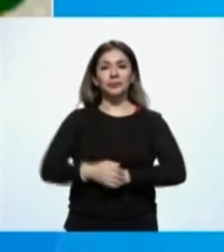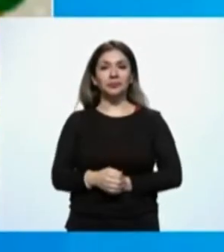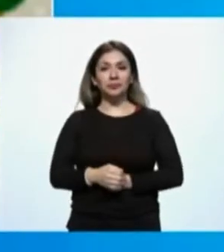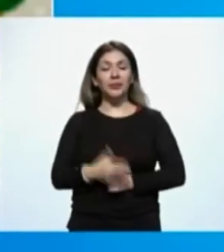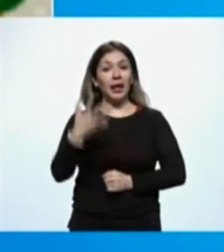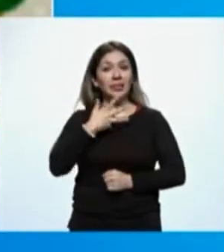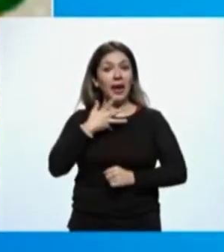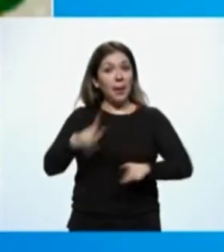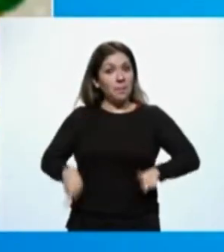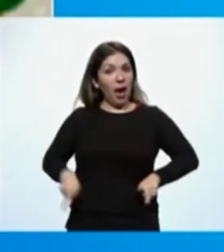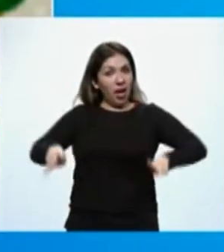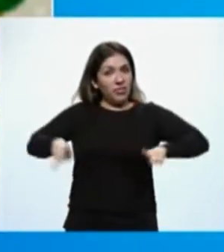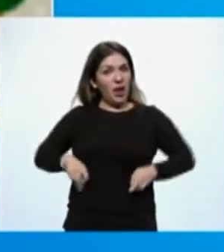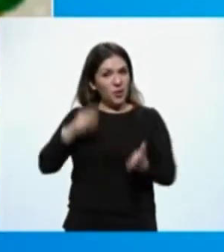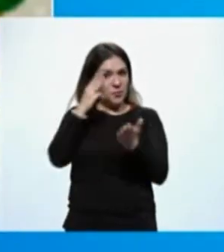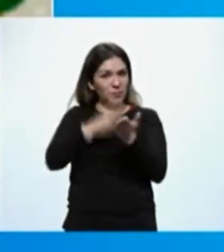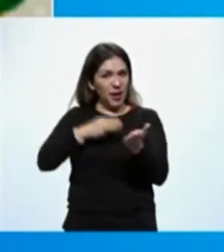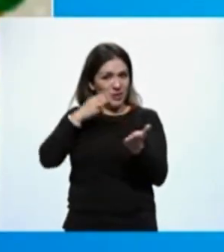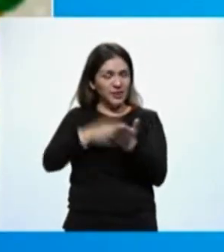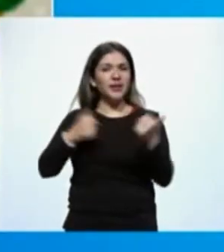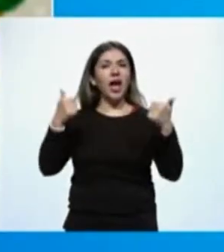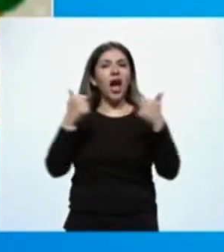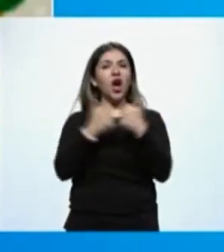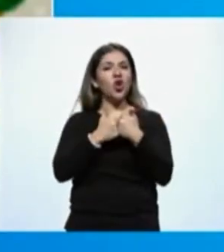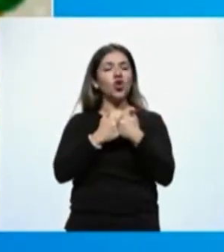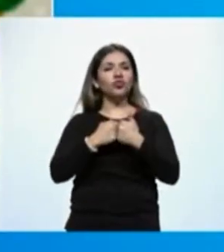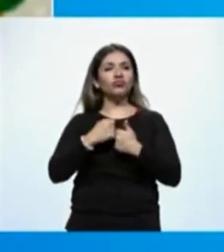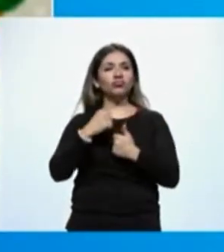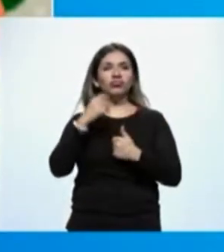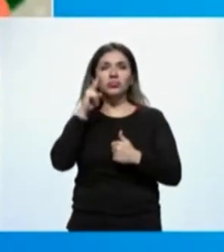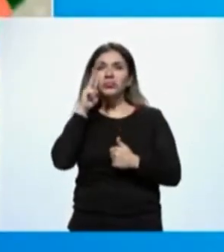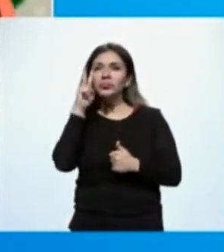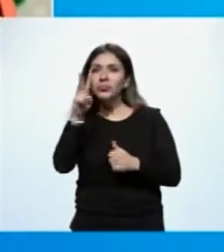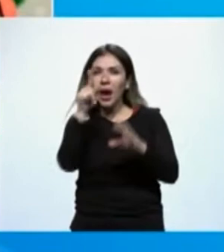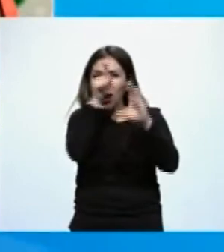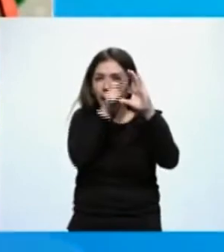Lleva pantalón vaquero con un hermoso agujero.